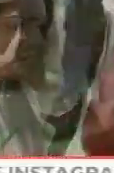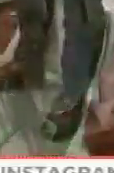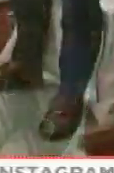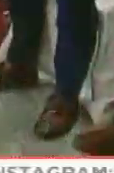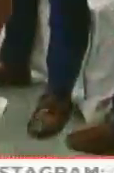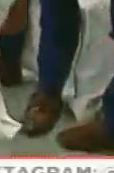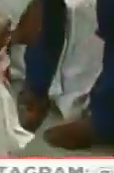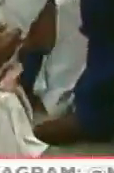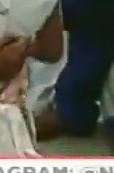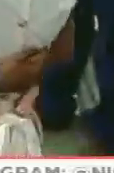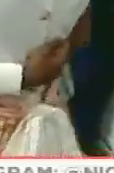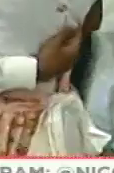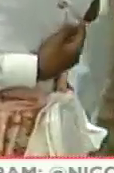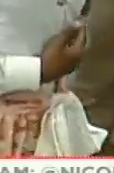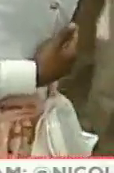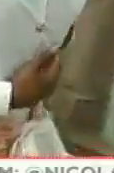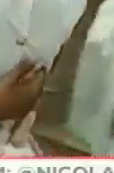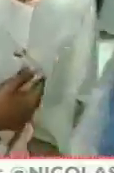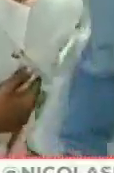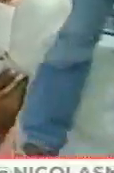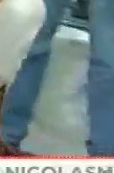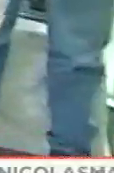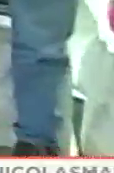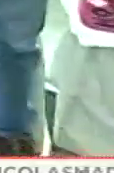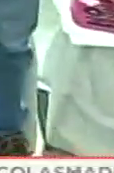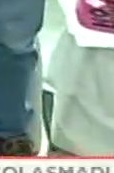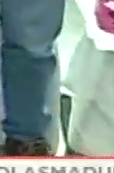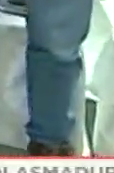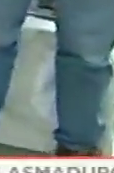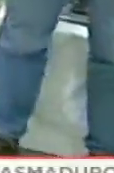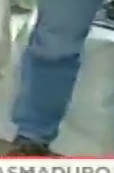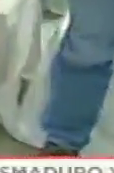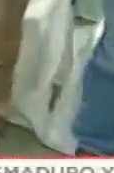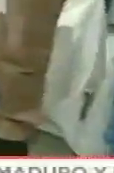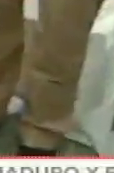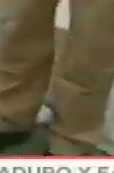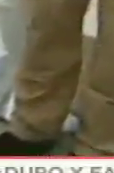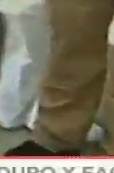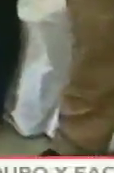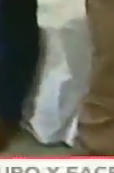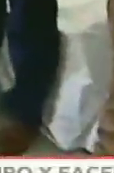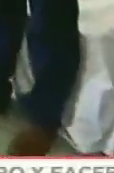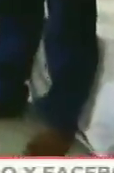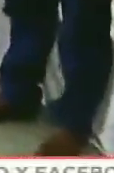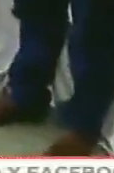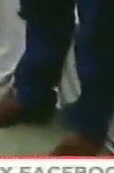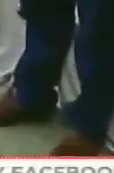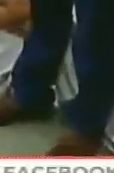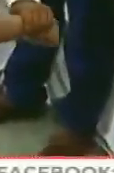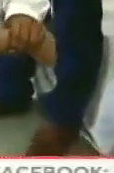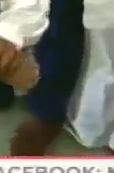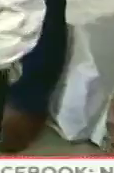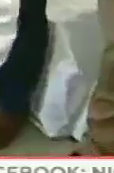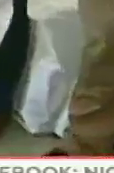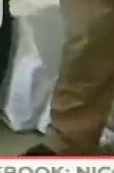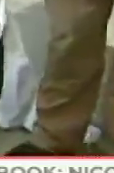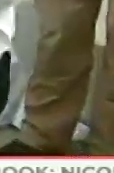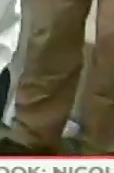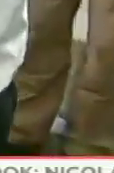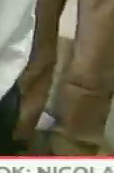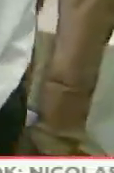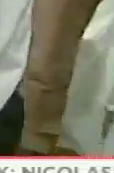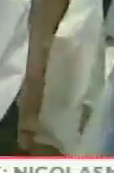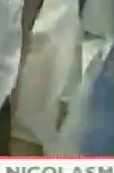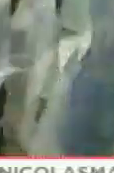los tiranos. Así nos dio libertad, y así nos dio libertad, derrotando a los